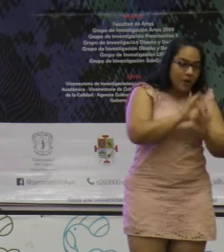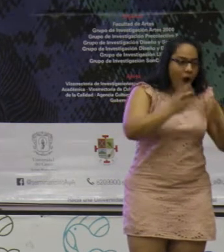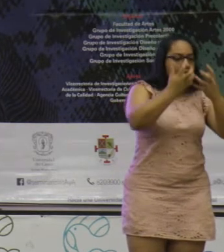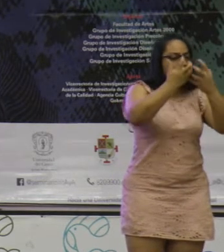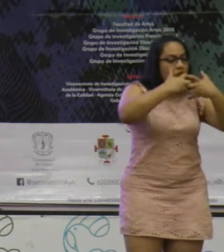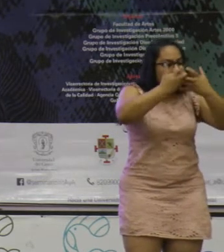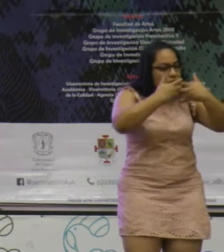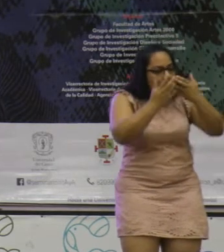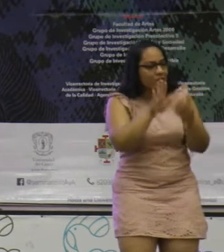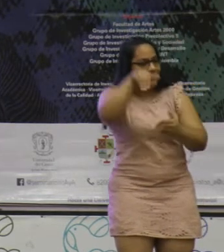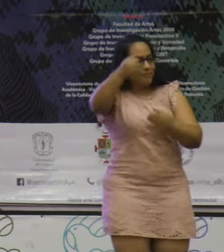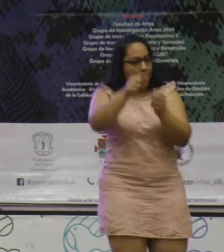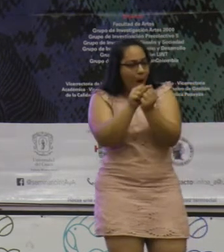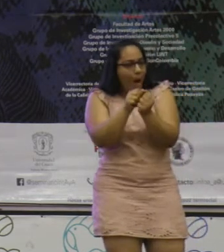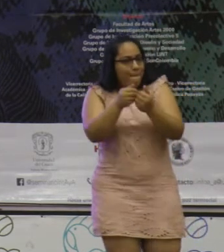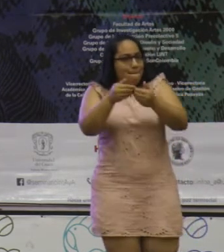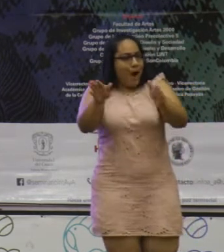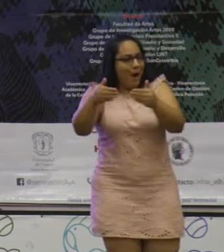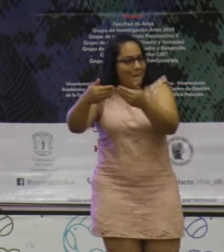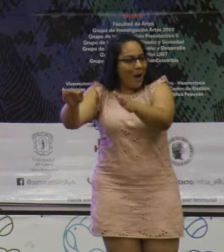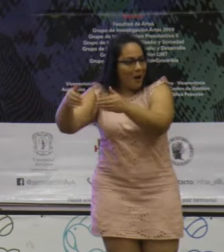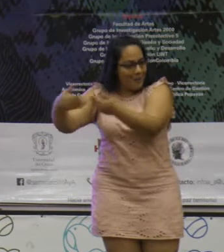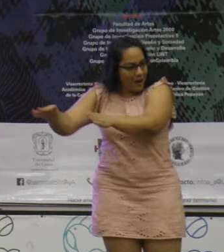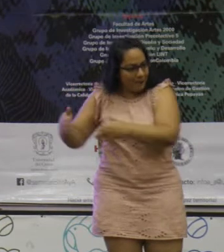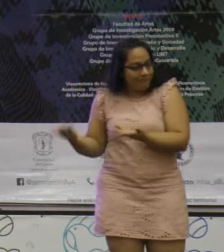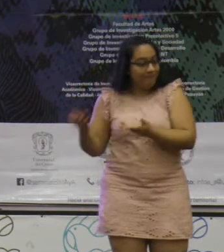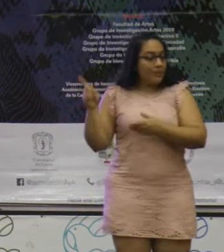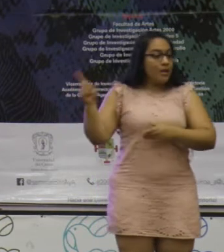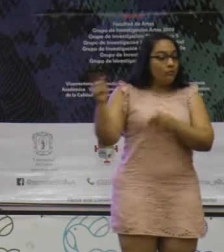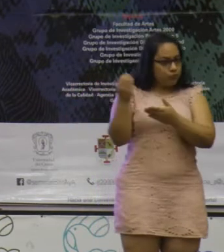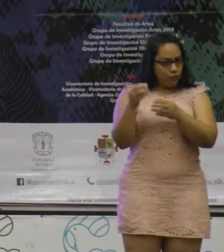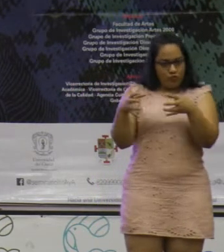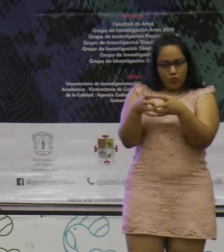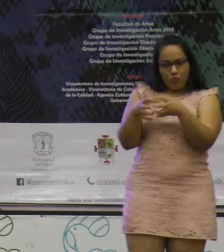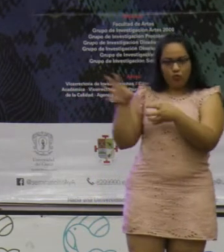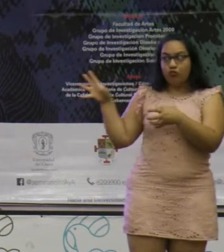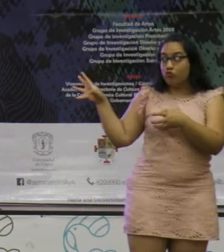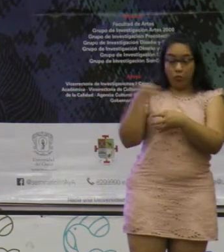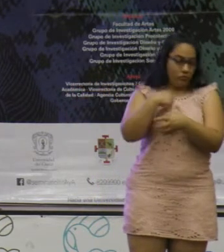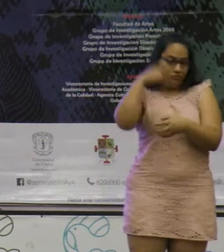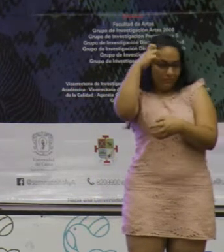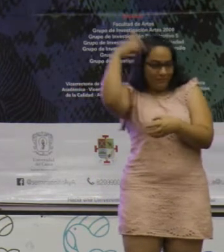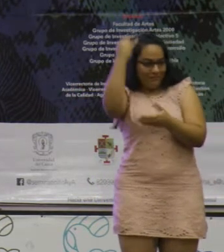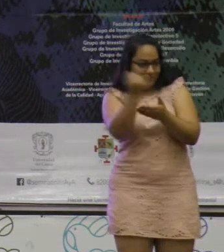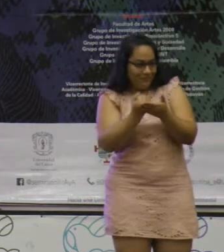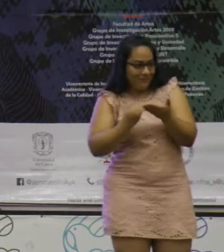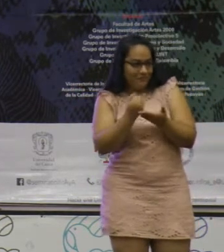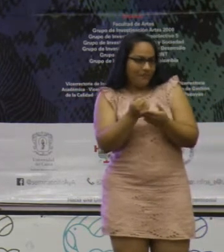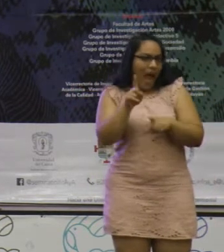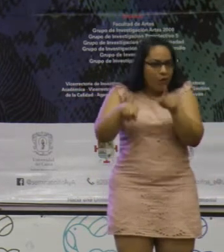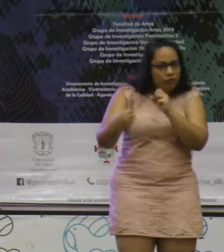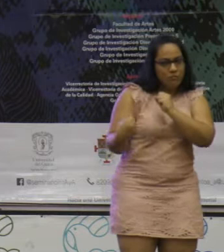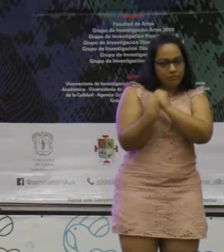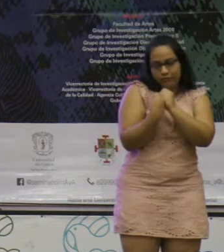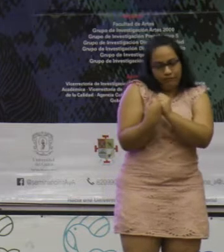nos permite llegar a otros estadios. La Procesión Puppet Club es un grupo de ilustradores, todos somos ilustradores, un par de personas que nos echan una